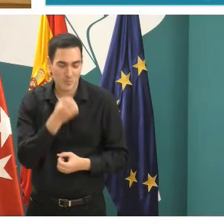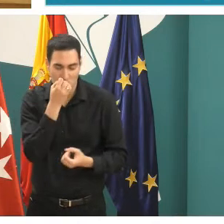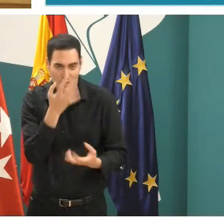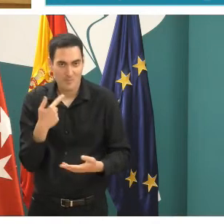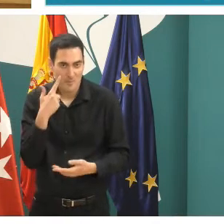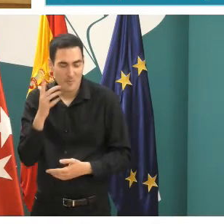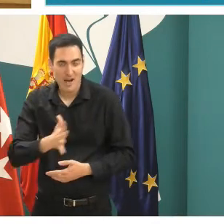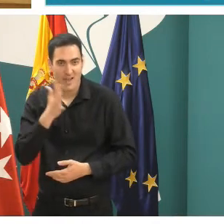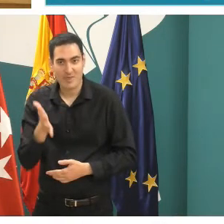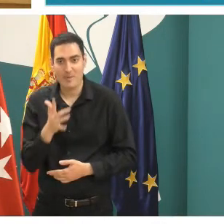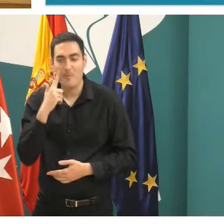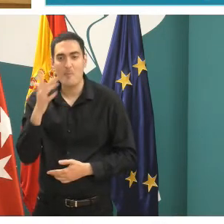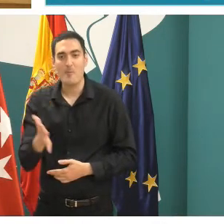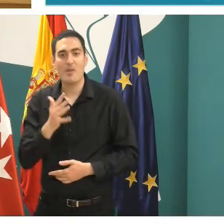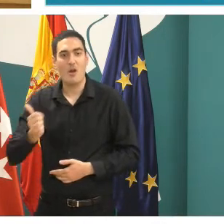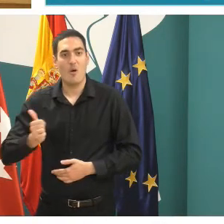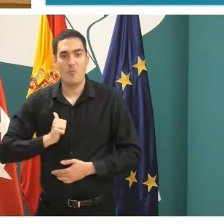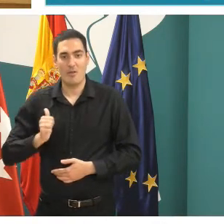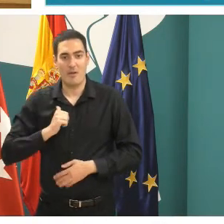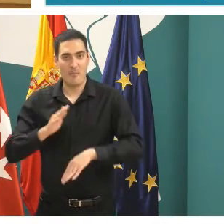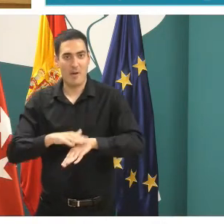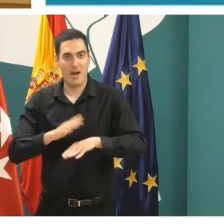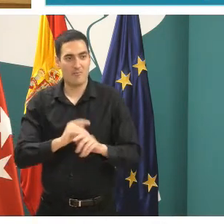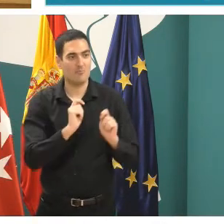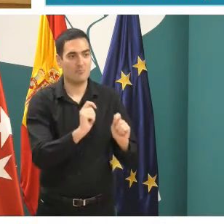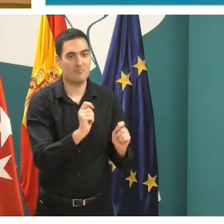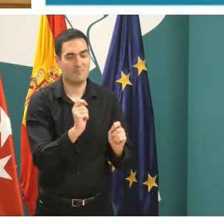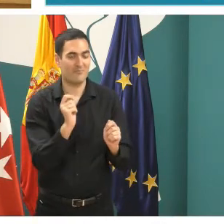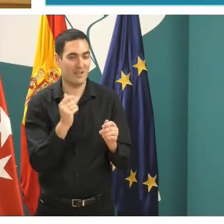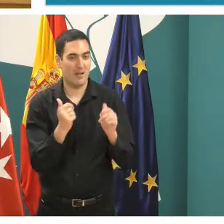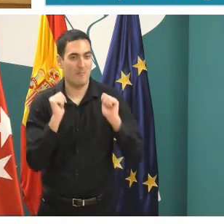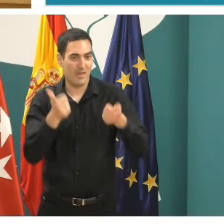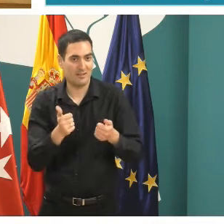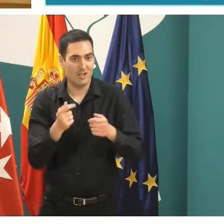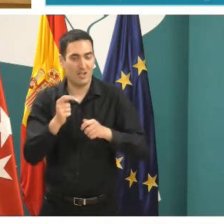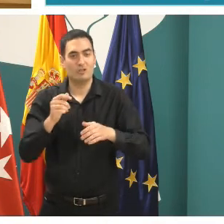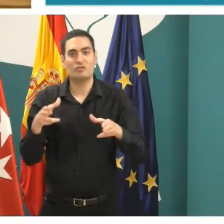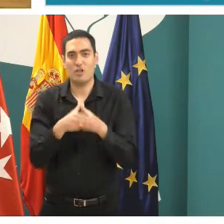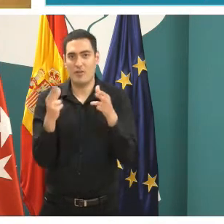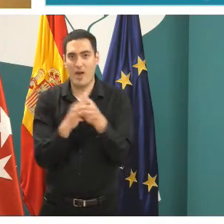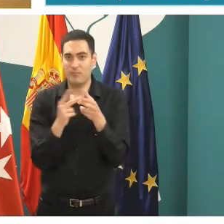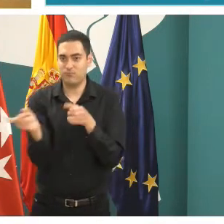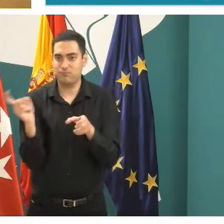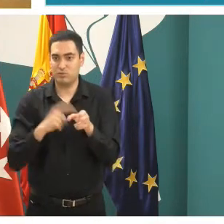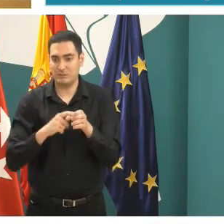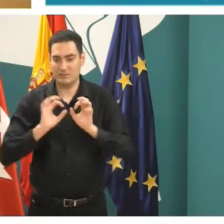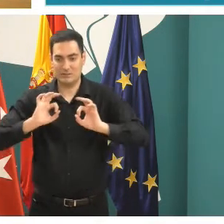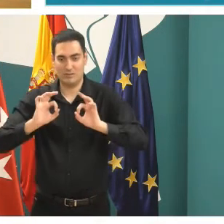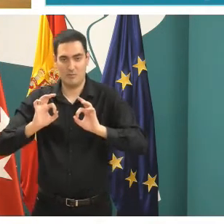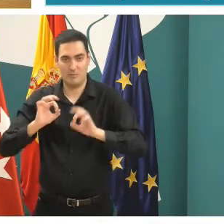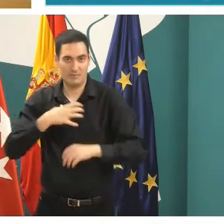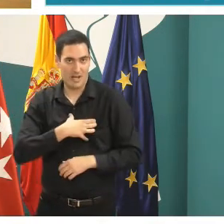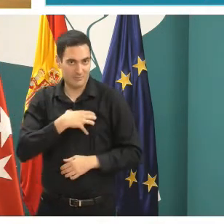nos parecía que era una oportunidad para contribuir a la normalización e integración en nuestra sociedad y más en concreto en nuestra